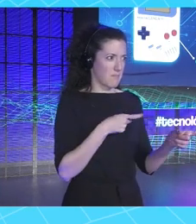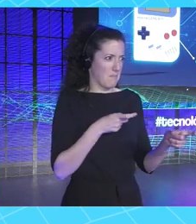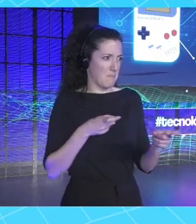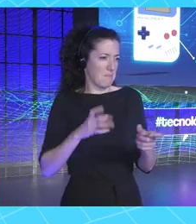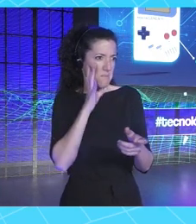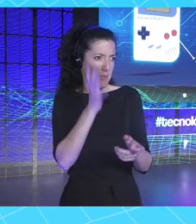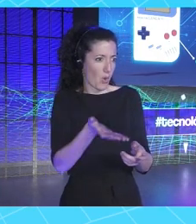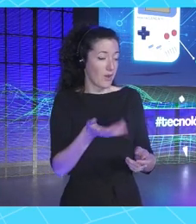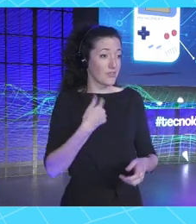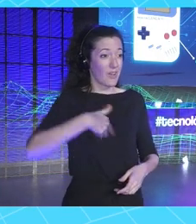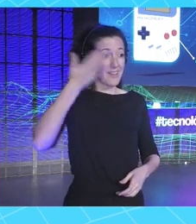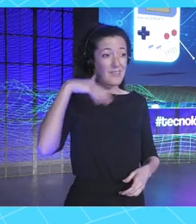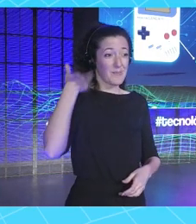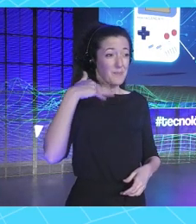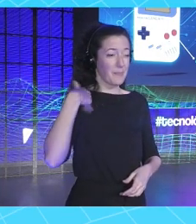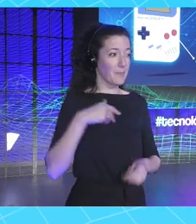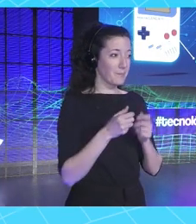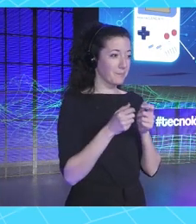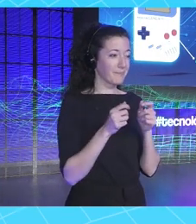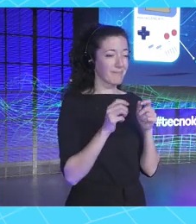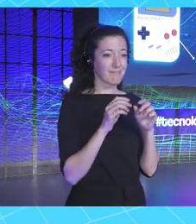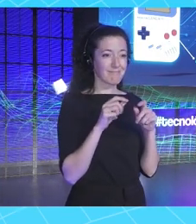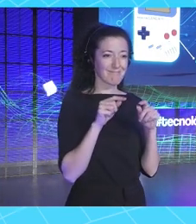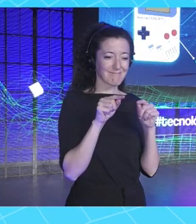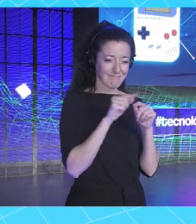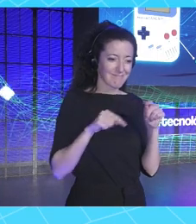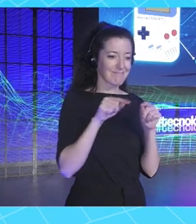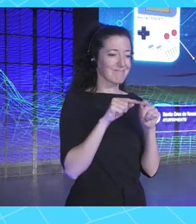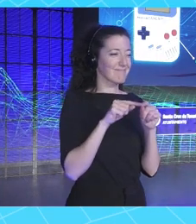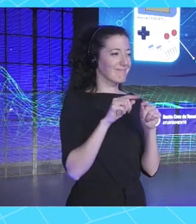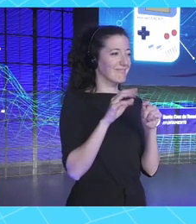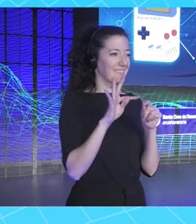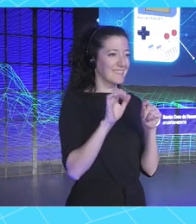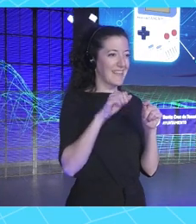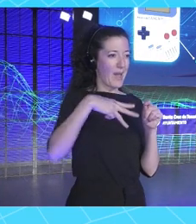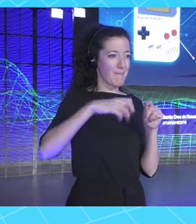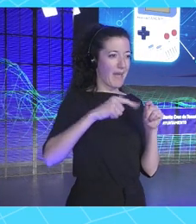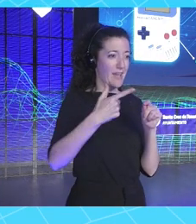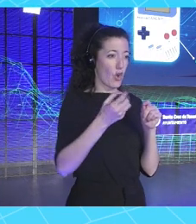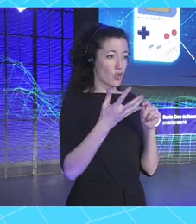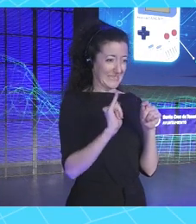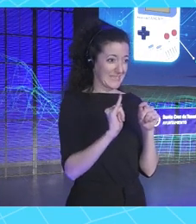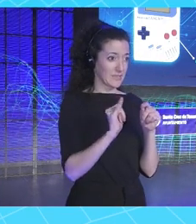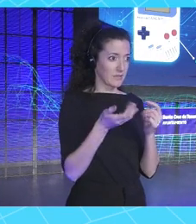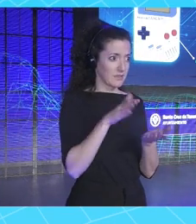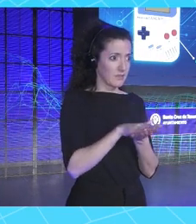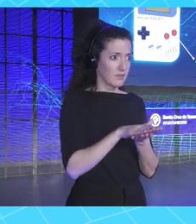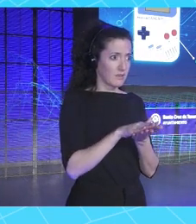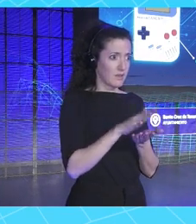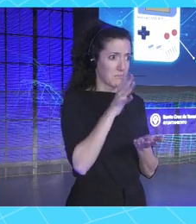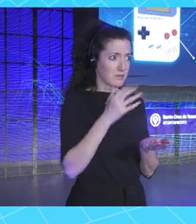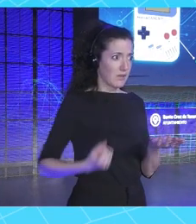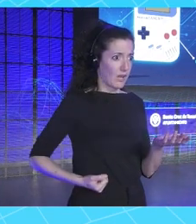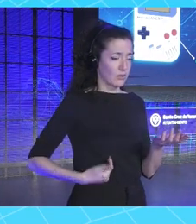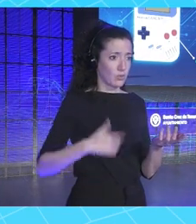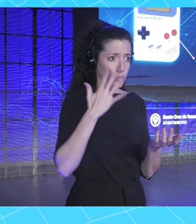tenía un tamagotchi si a los dos días me moría mientras va un trauma hubieras hecho se ha hecho caca no lo había limpiado para deprimido durante dos días y aquí se están